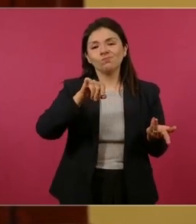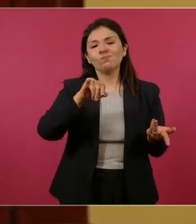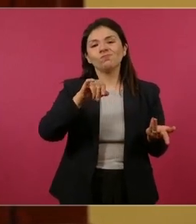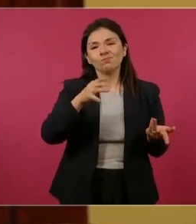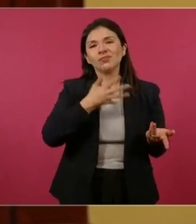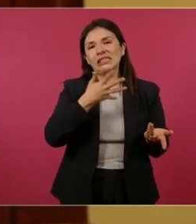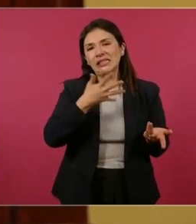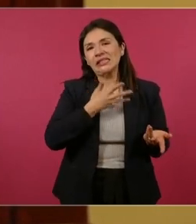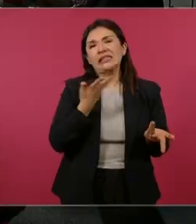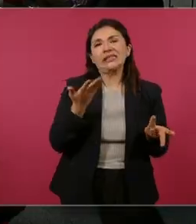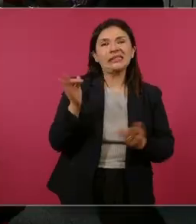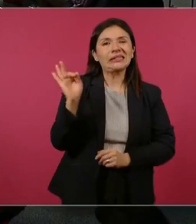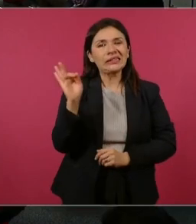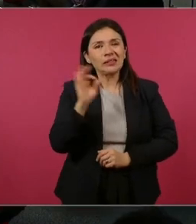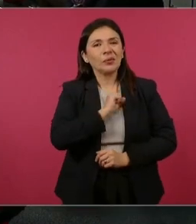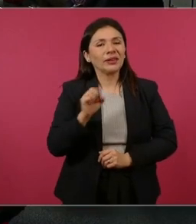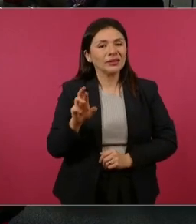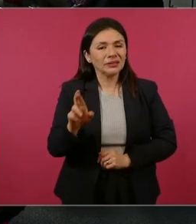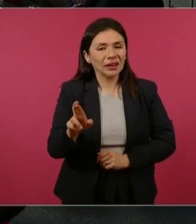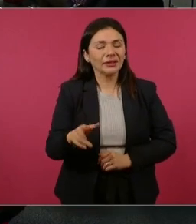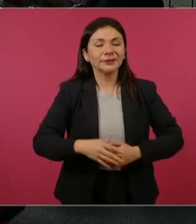hay la tentación